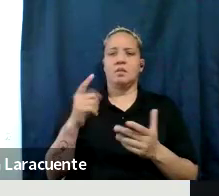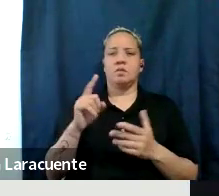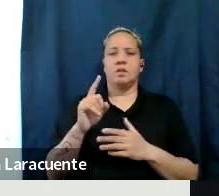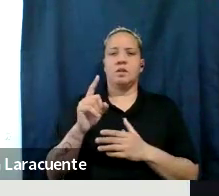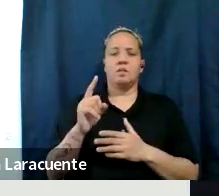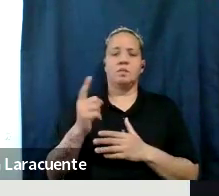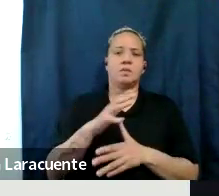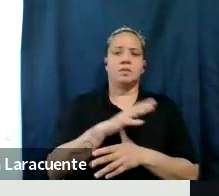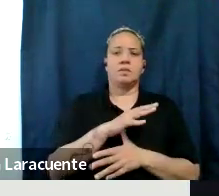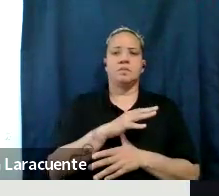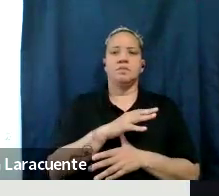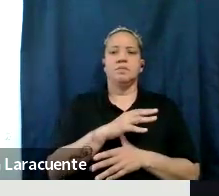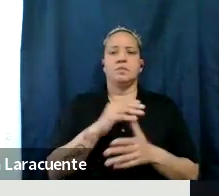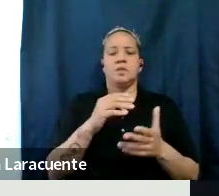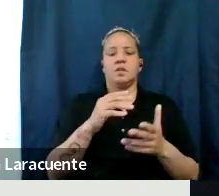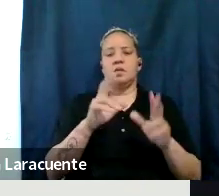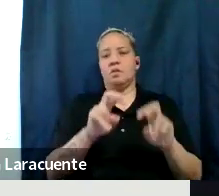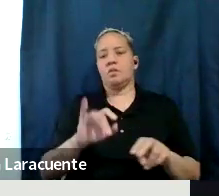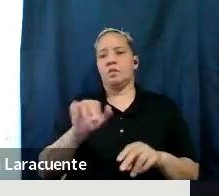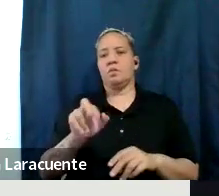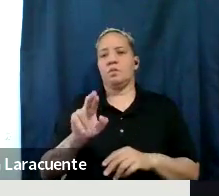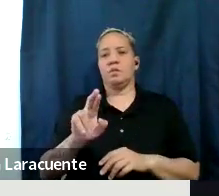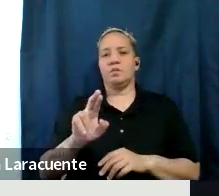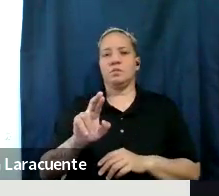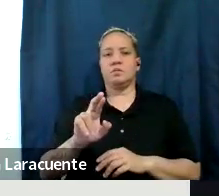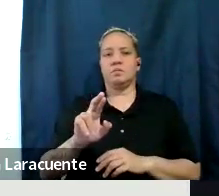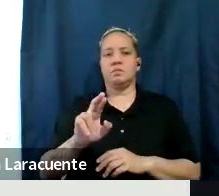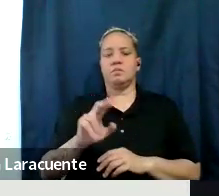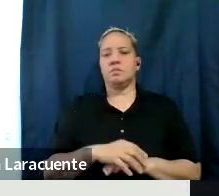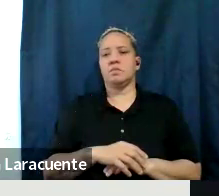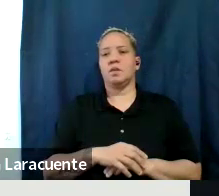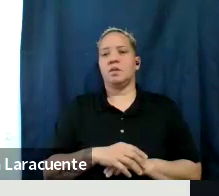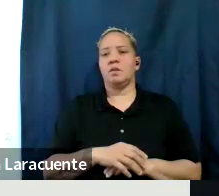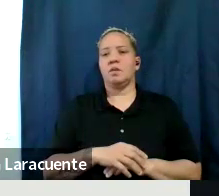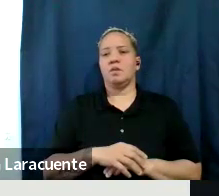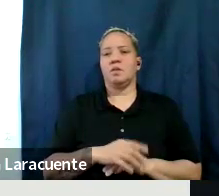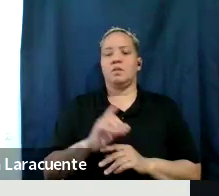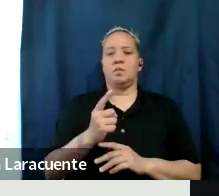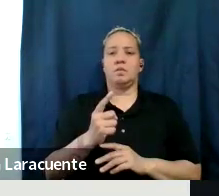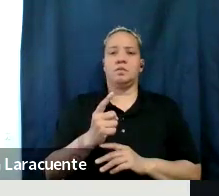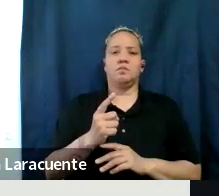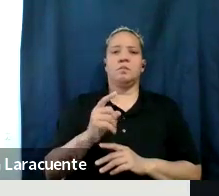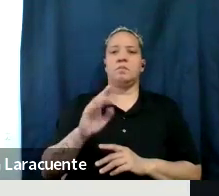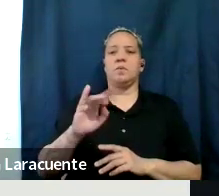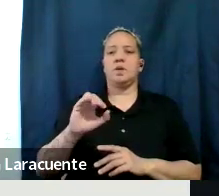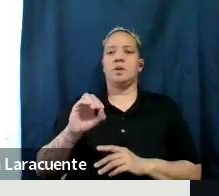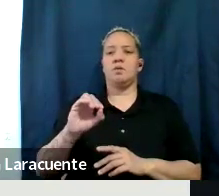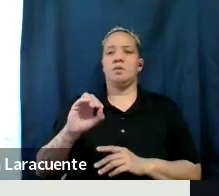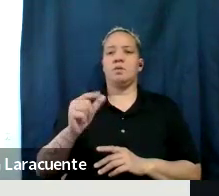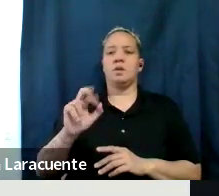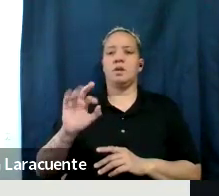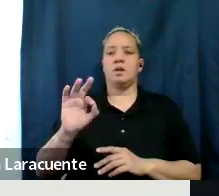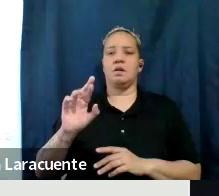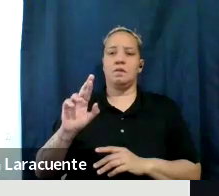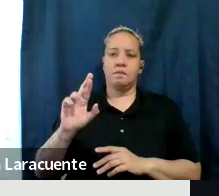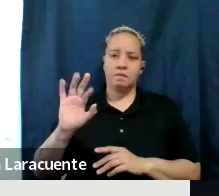principales estudiosas de la obra de Juan Ramón y principales biógrafas del autor. Ha estudiado cómo se